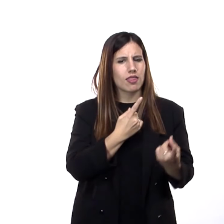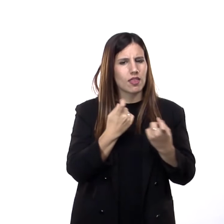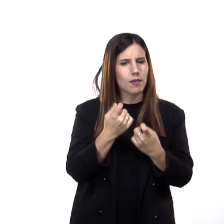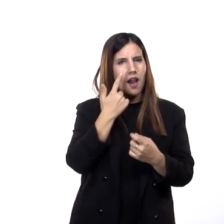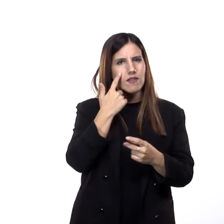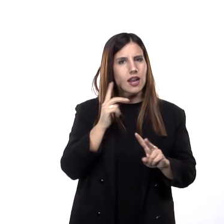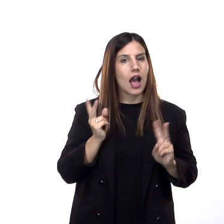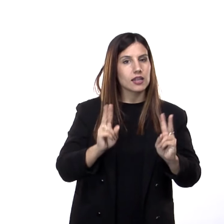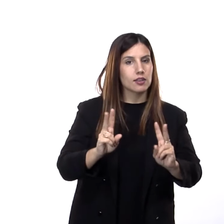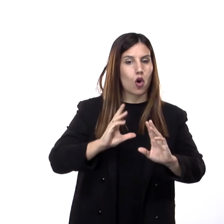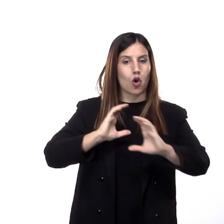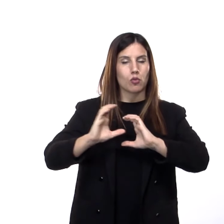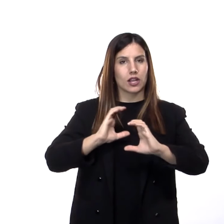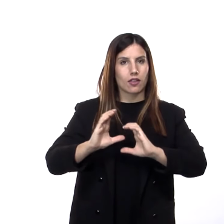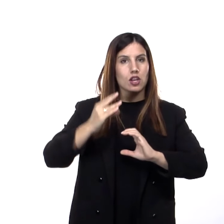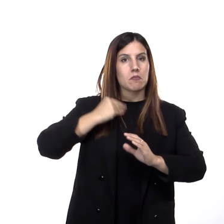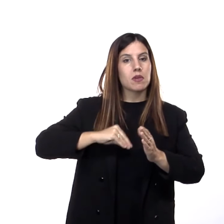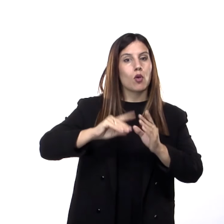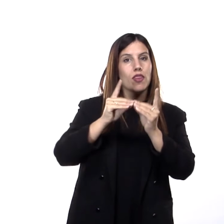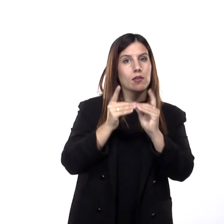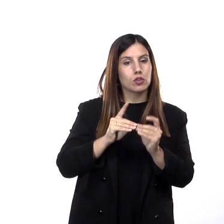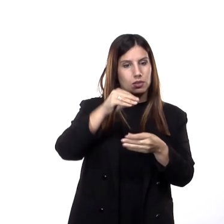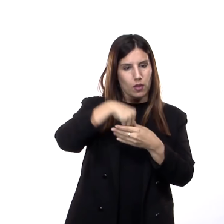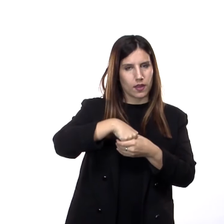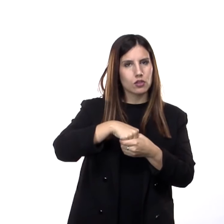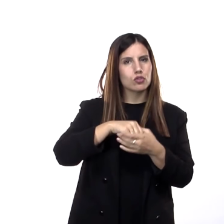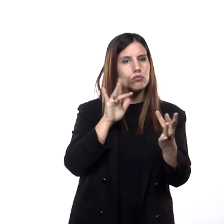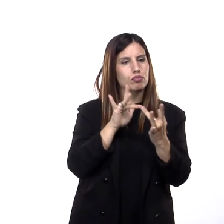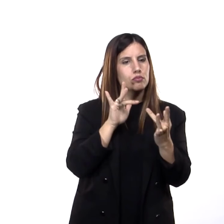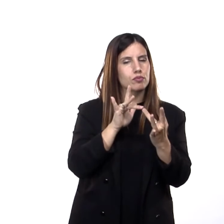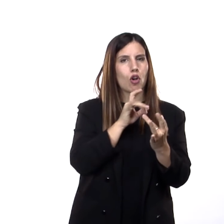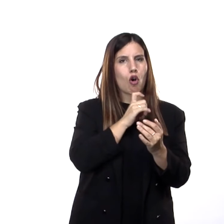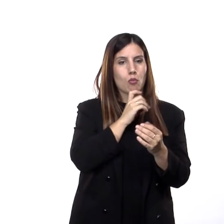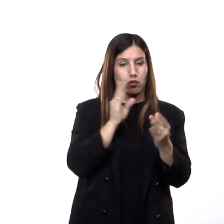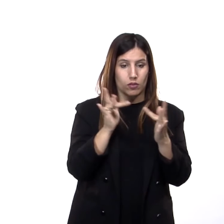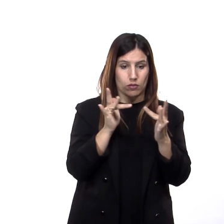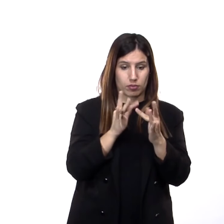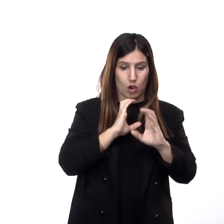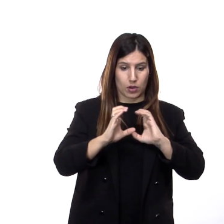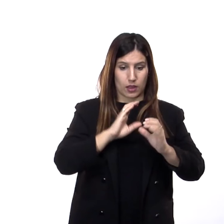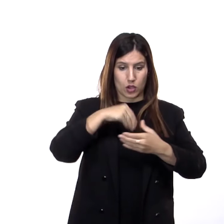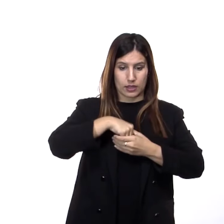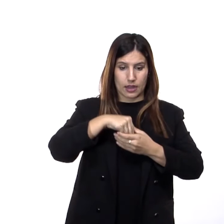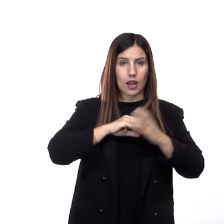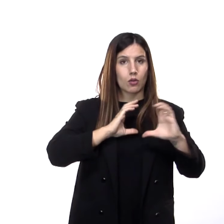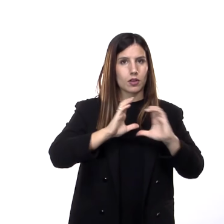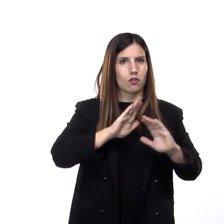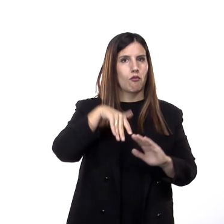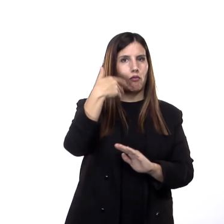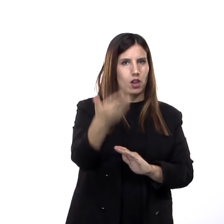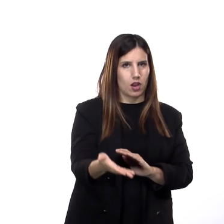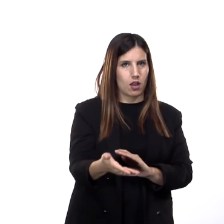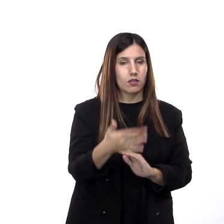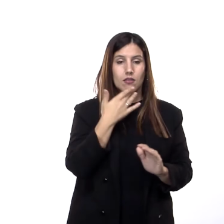comunicaciones tienen esos dispositivos internamente y con el exterior cuanto más expuestos estén más vulnerables como hablábamos